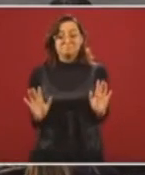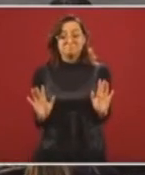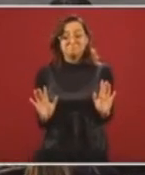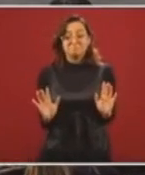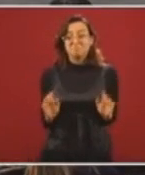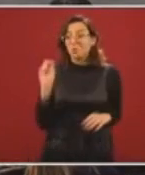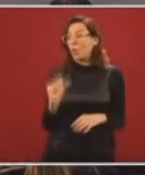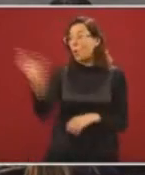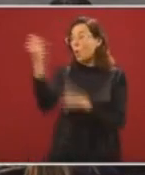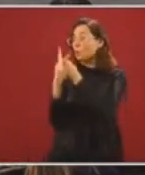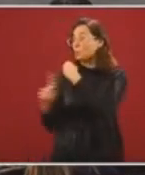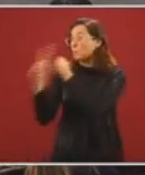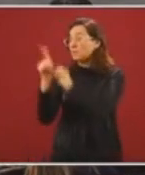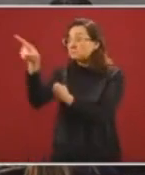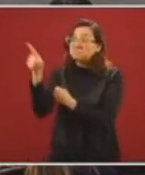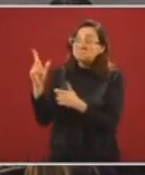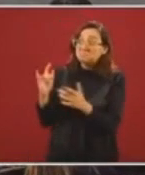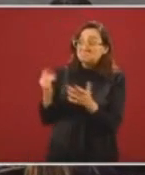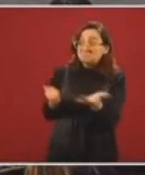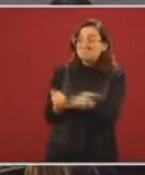que se tome en otros países,